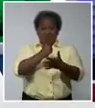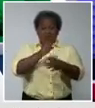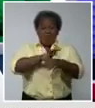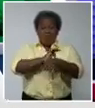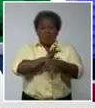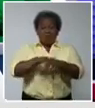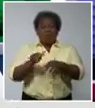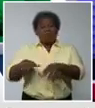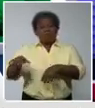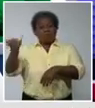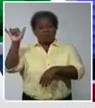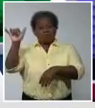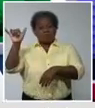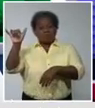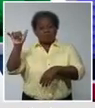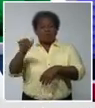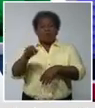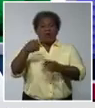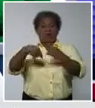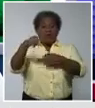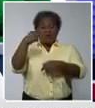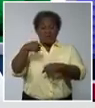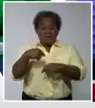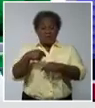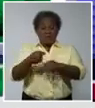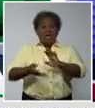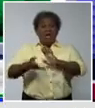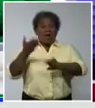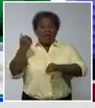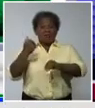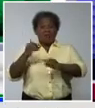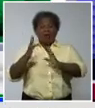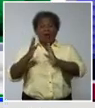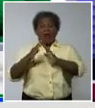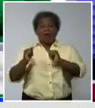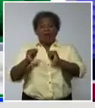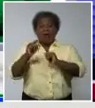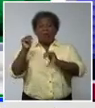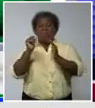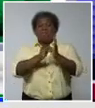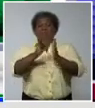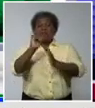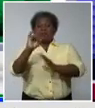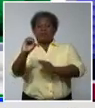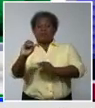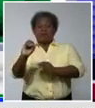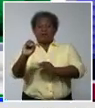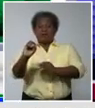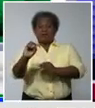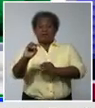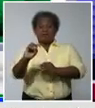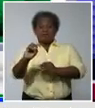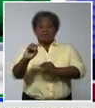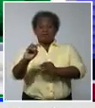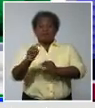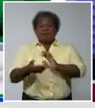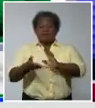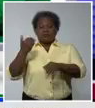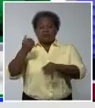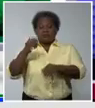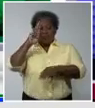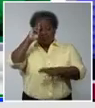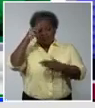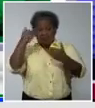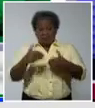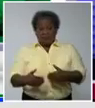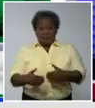cifra importante de alta, 1.060 personas de alta clínica. Todavía falta